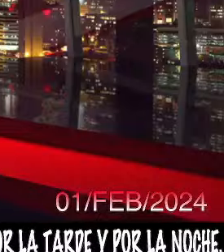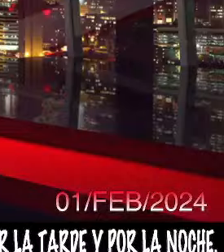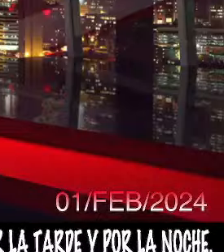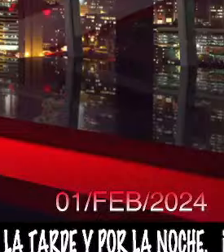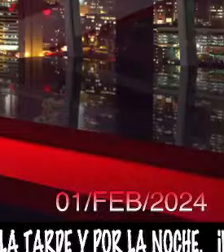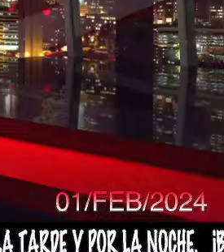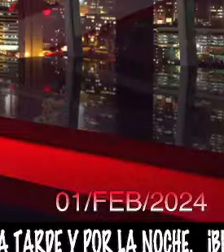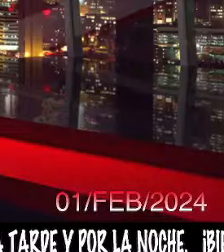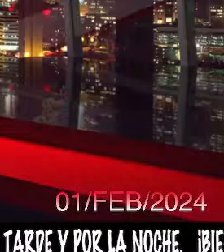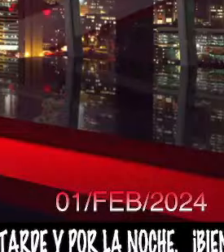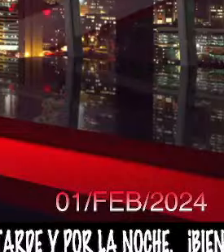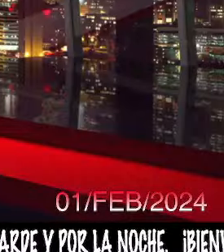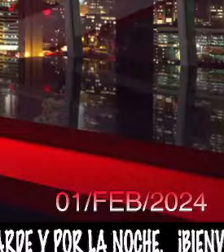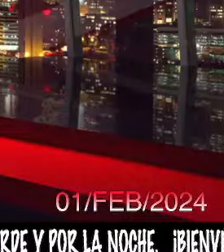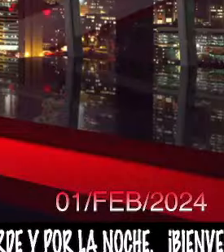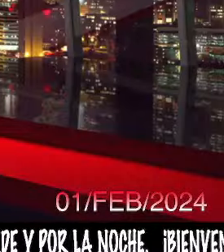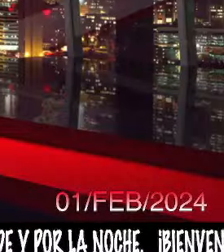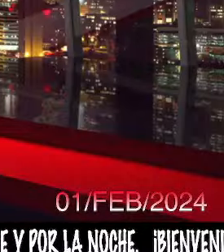del PRD.